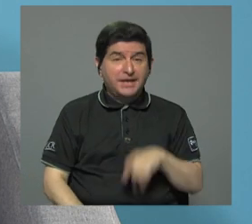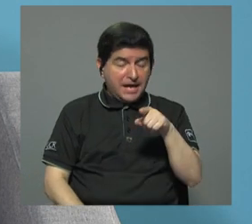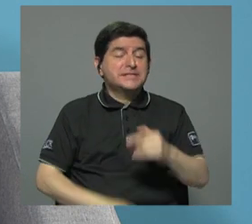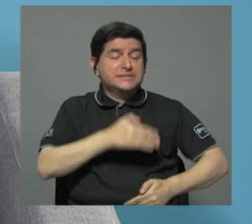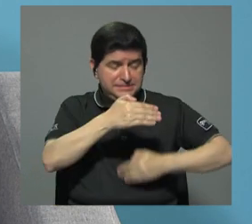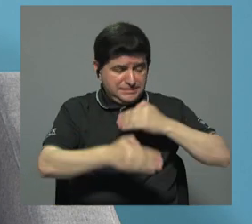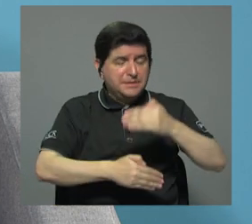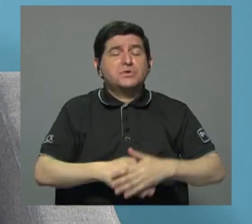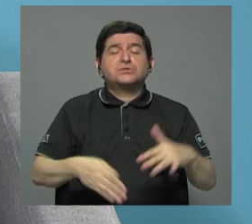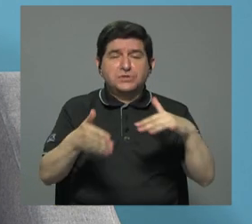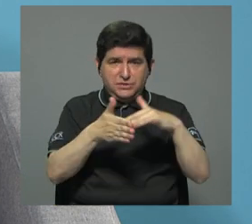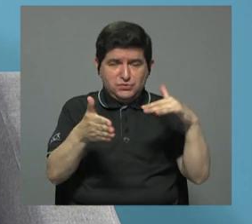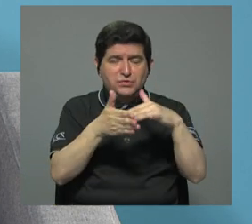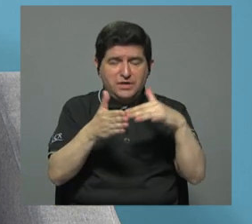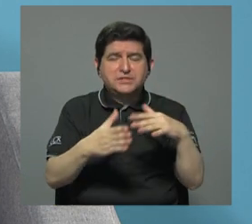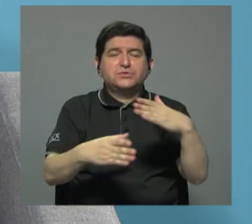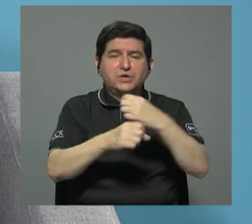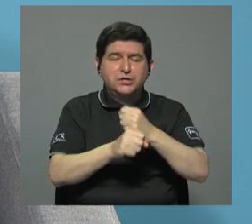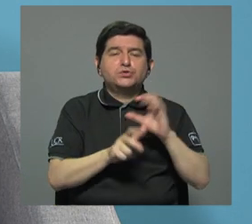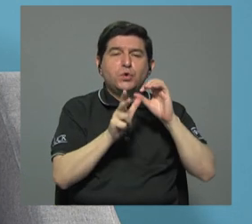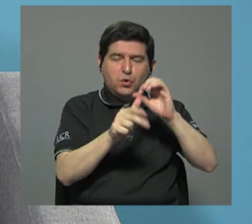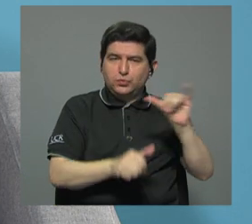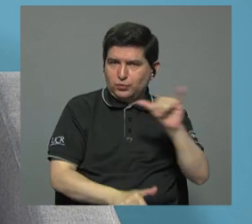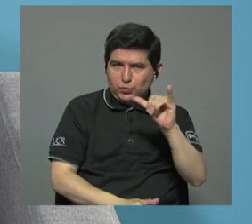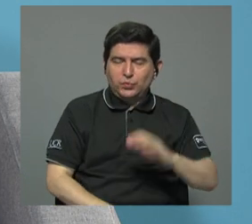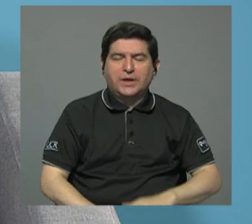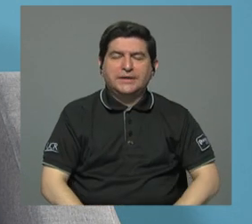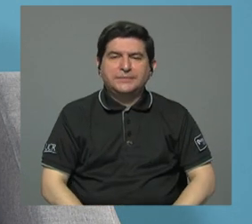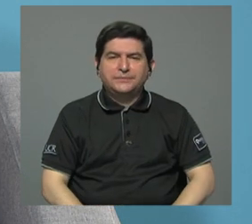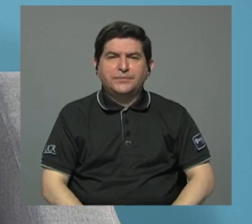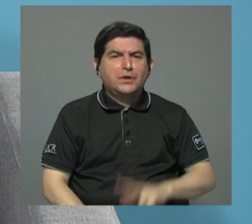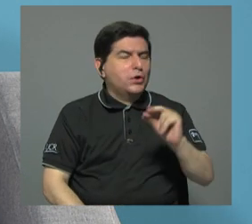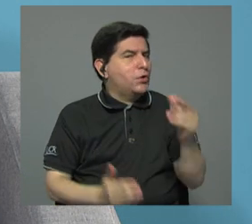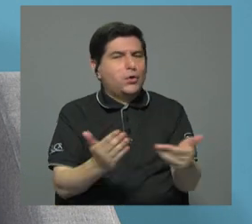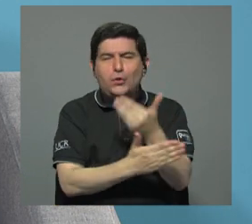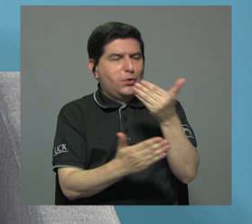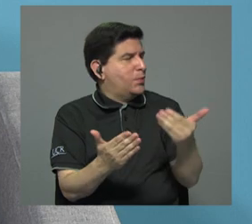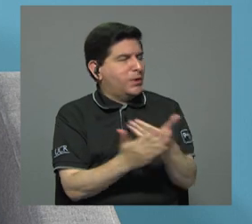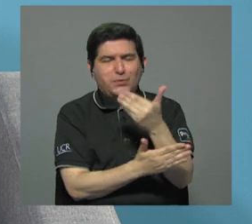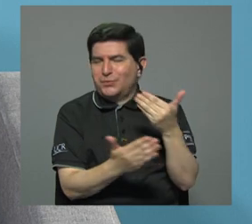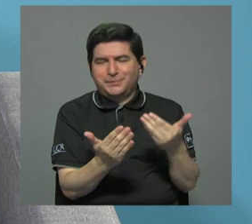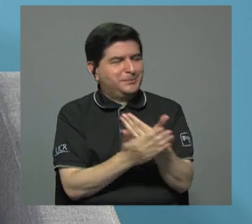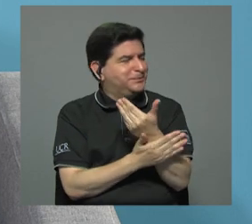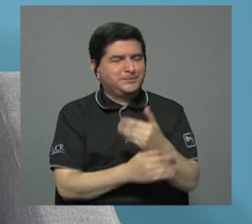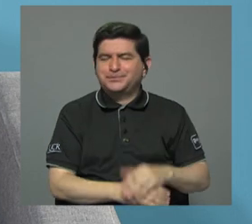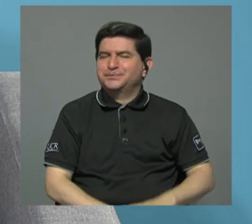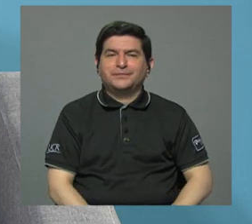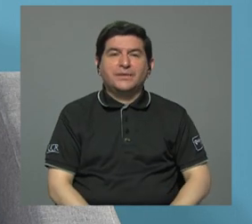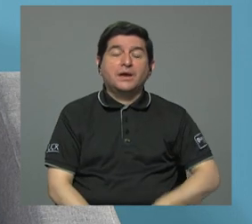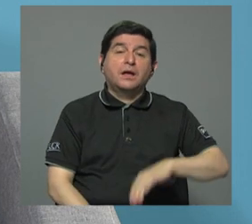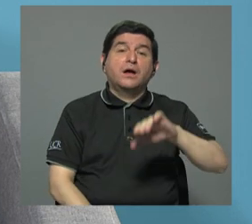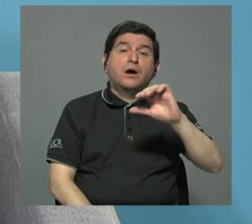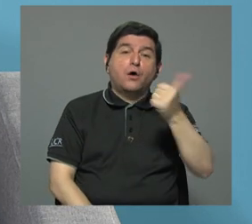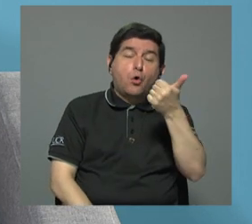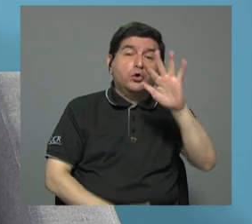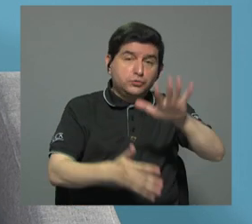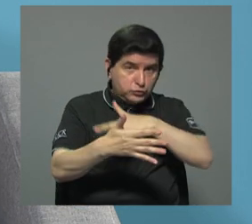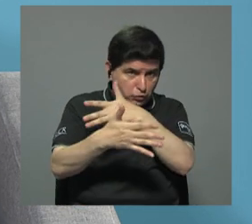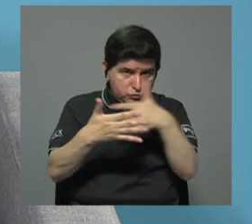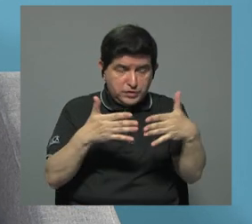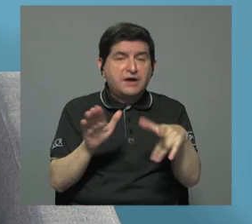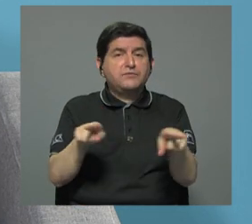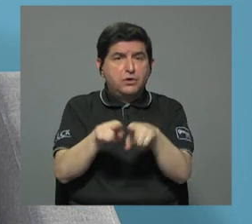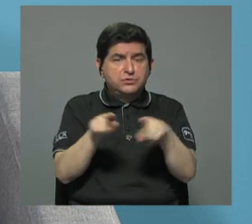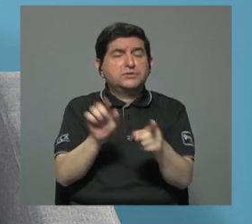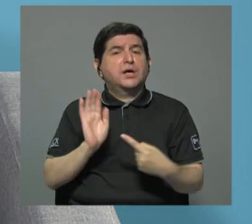hemos visto del estudio también que se realizó en octubre, ¿verdad? No es algo nuevo, digamos. Mm. Y hay otros gráficos que tenemos